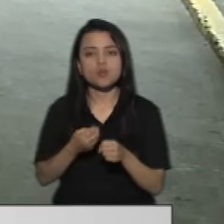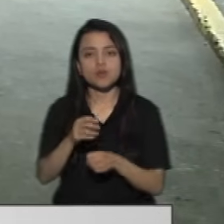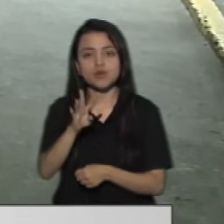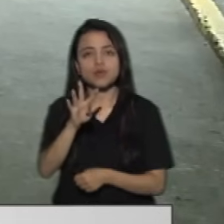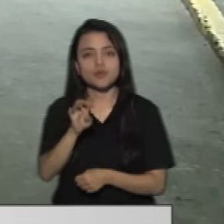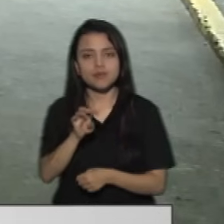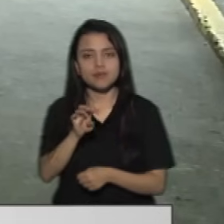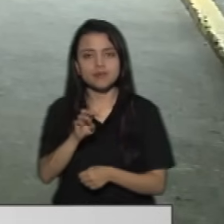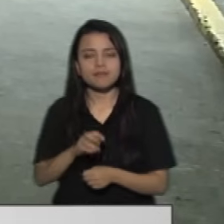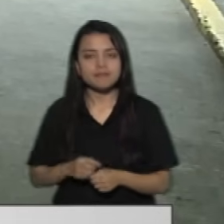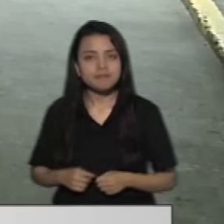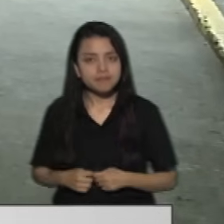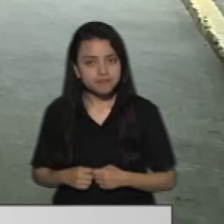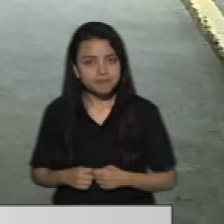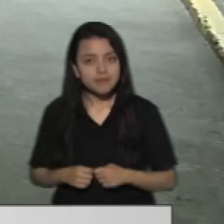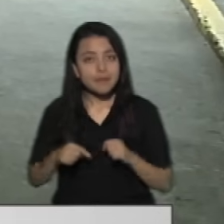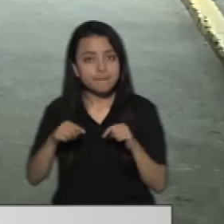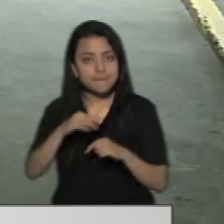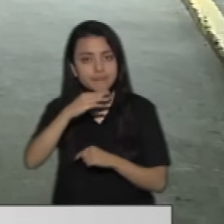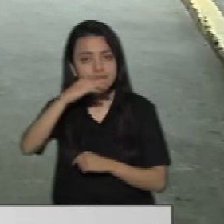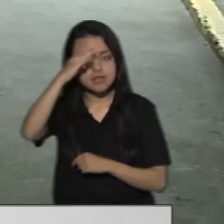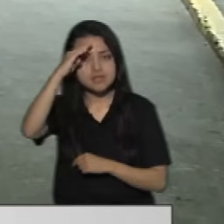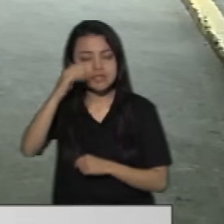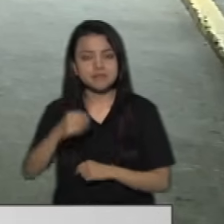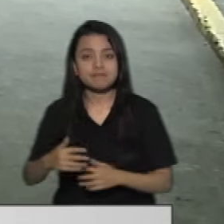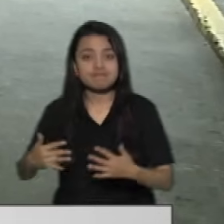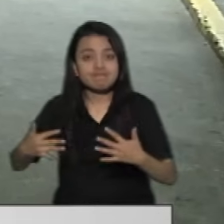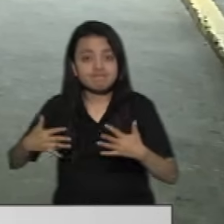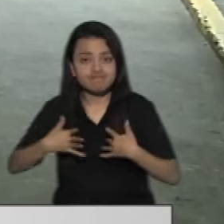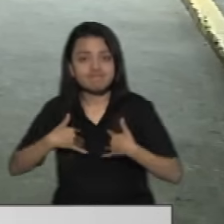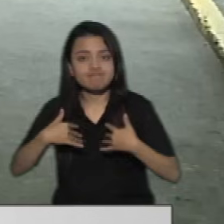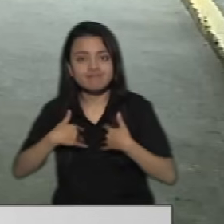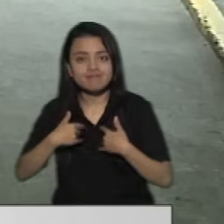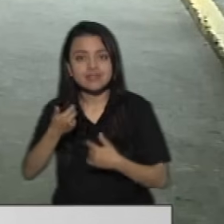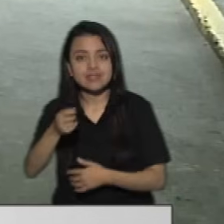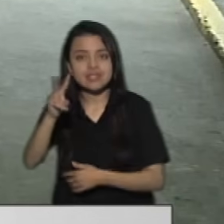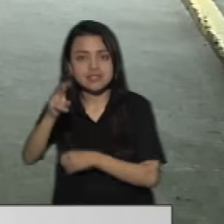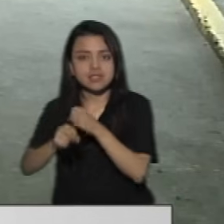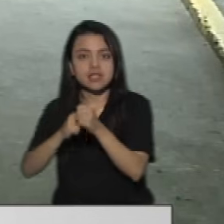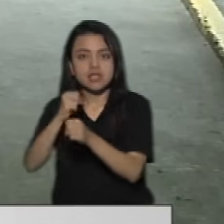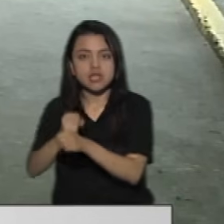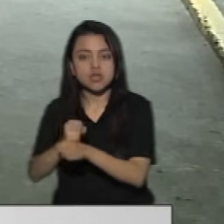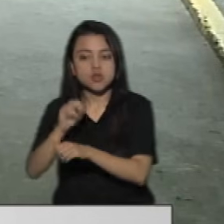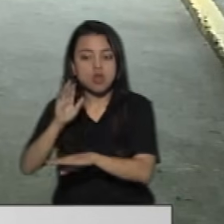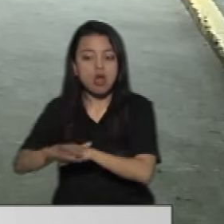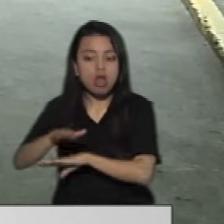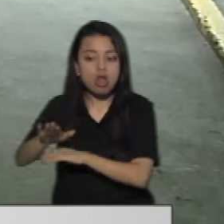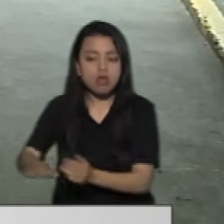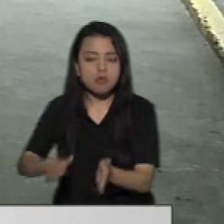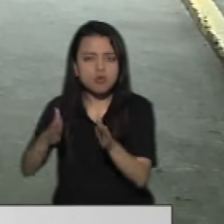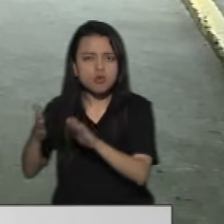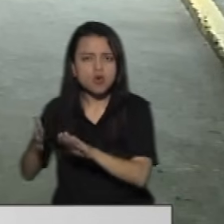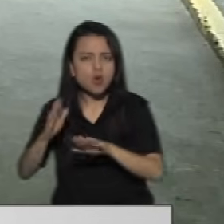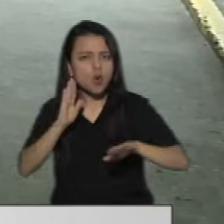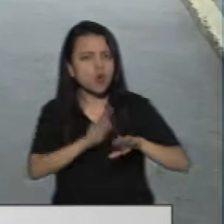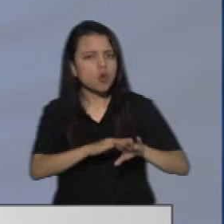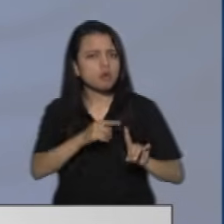de Medellín. La víctima, un joven de 17 años, asesinado por otro de